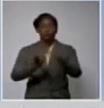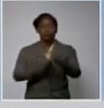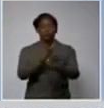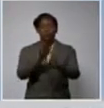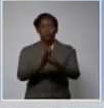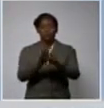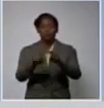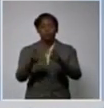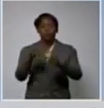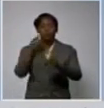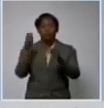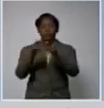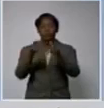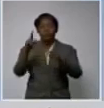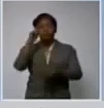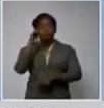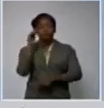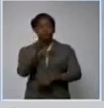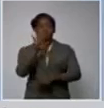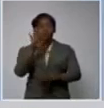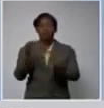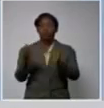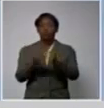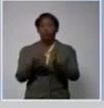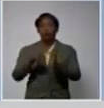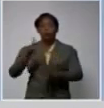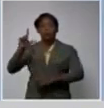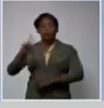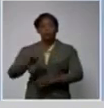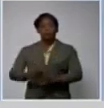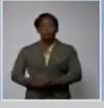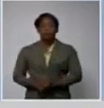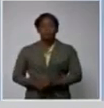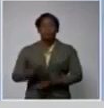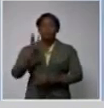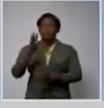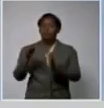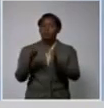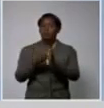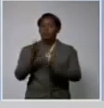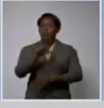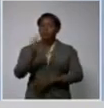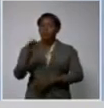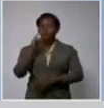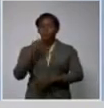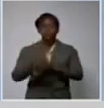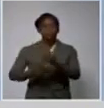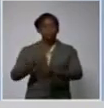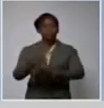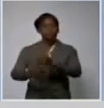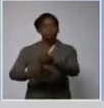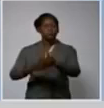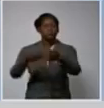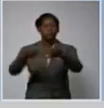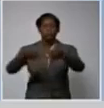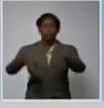ingresados, 3.500, el 97,9%, con una evolución clínica